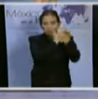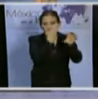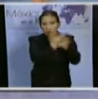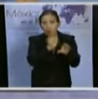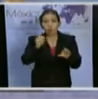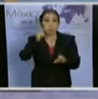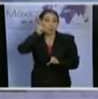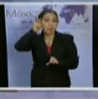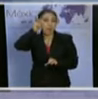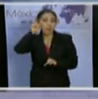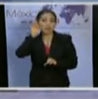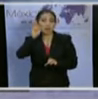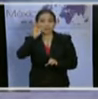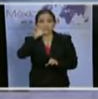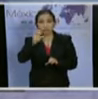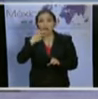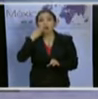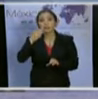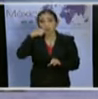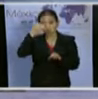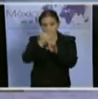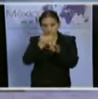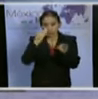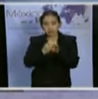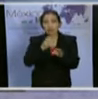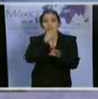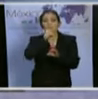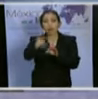el Papa Francisco están hablando en estos términos de desigualdad.